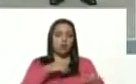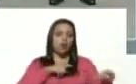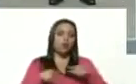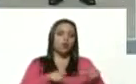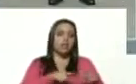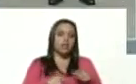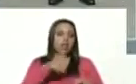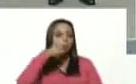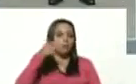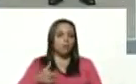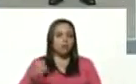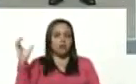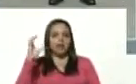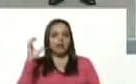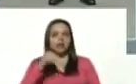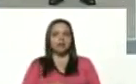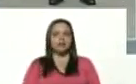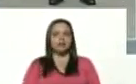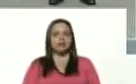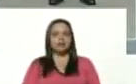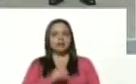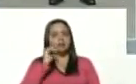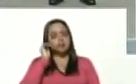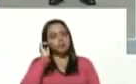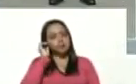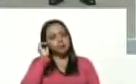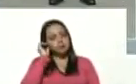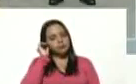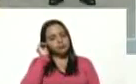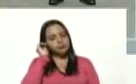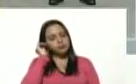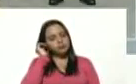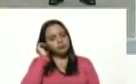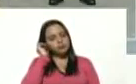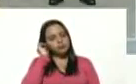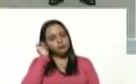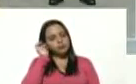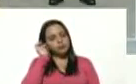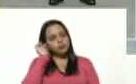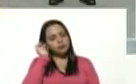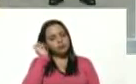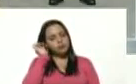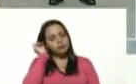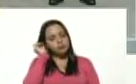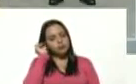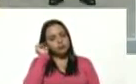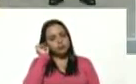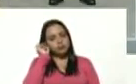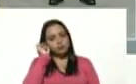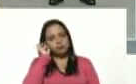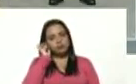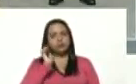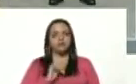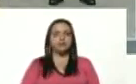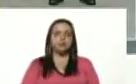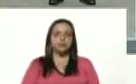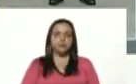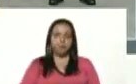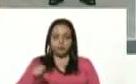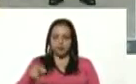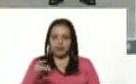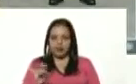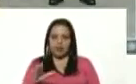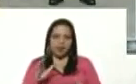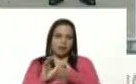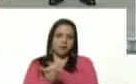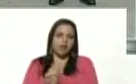La Coordinadora Popular de Caracas, allá en la Vuelta del Atlántico, en Artigas. Allá está la compañera